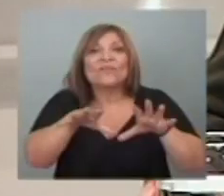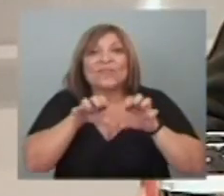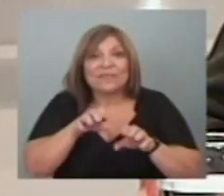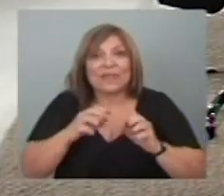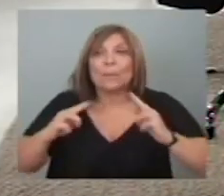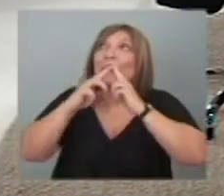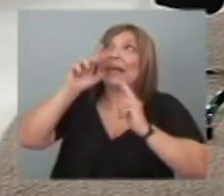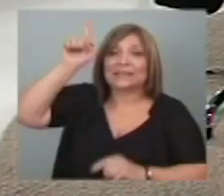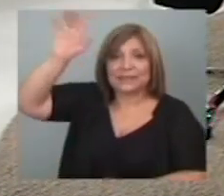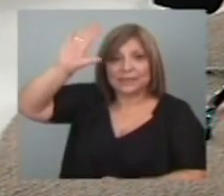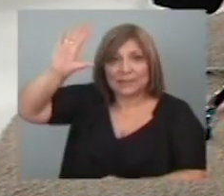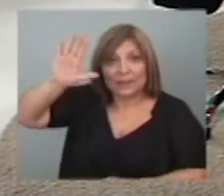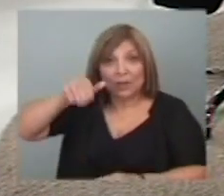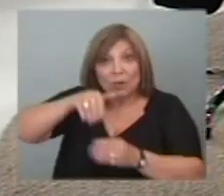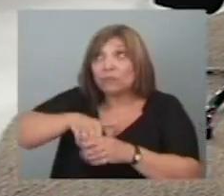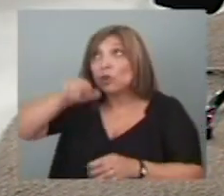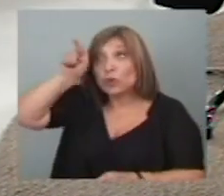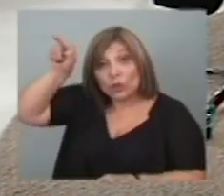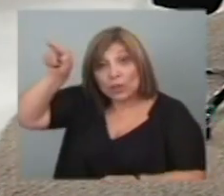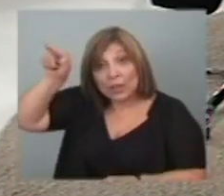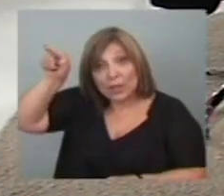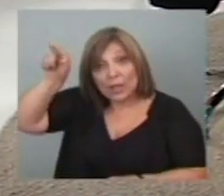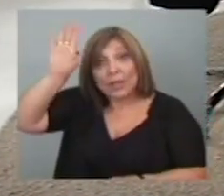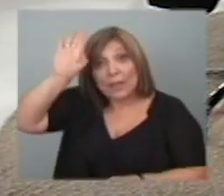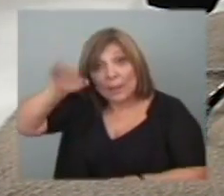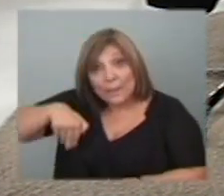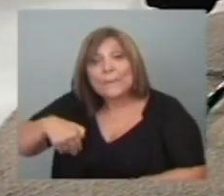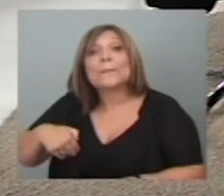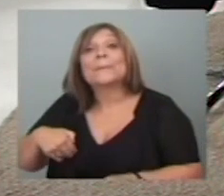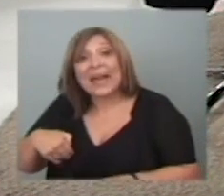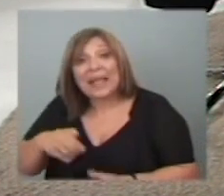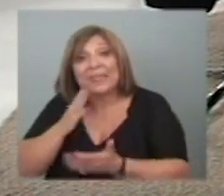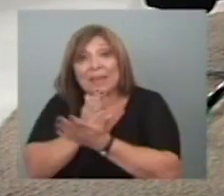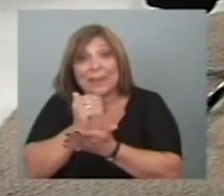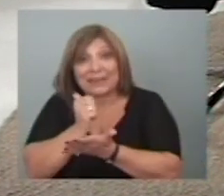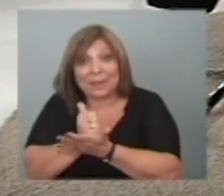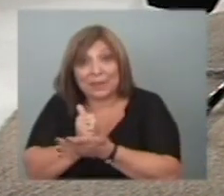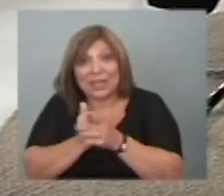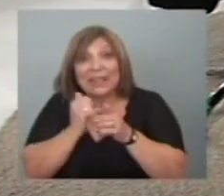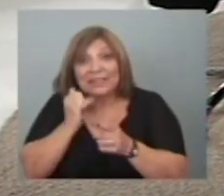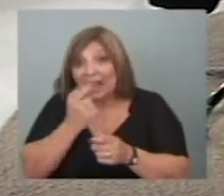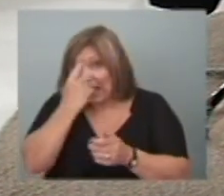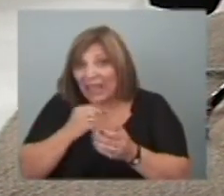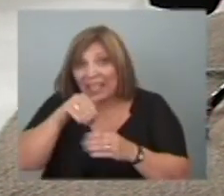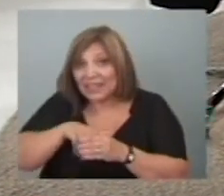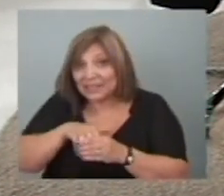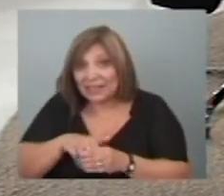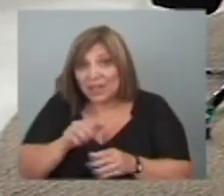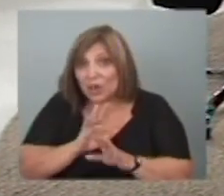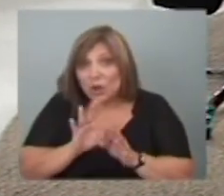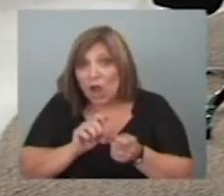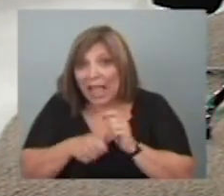en París, el voto de esa persona sea para el departamento donde tiene su credencial. Es decir, no